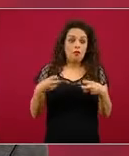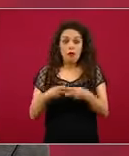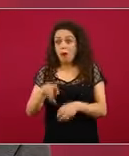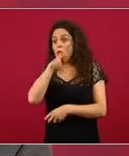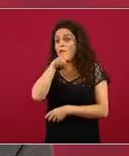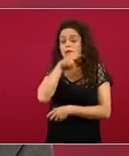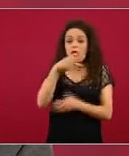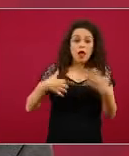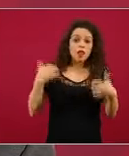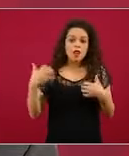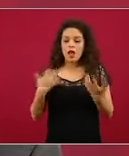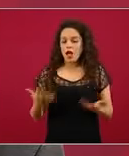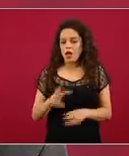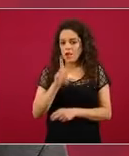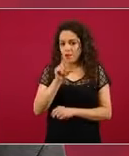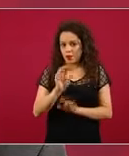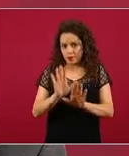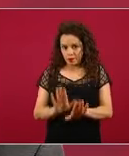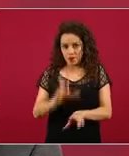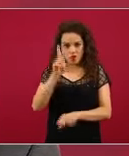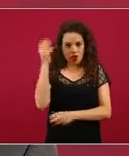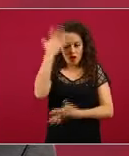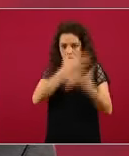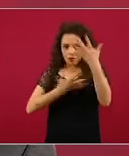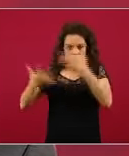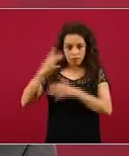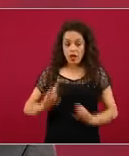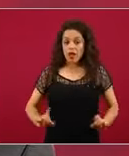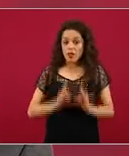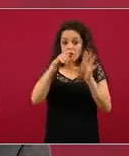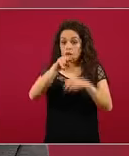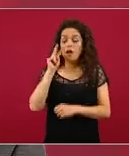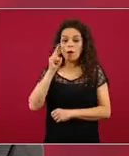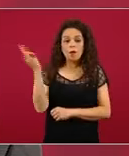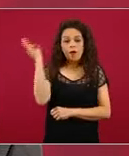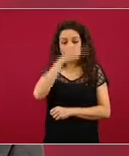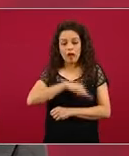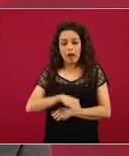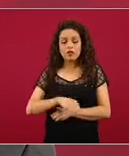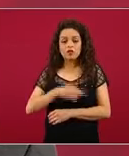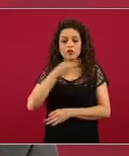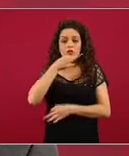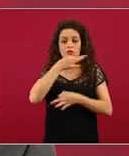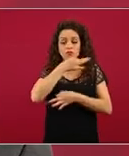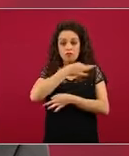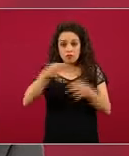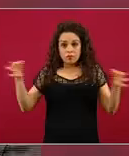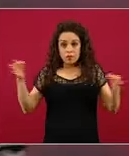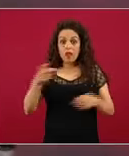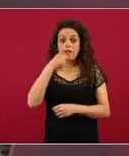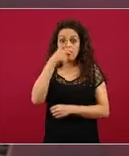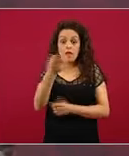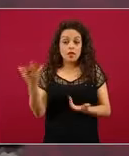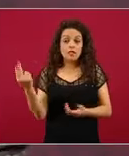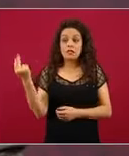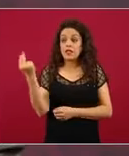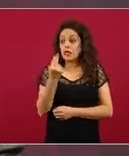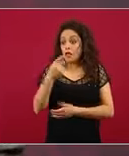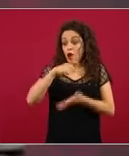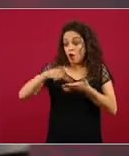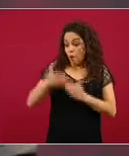no se dejen confundir si aparecieran noticias falsas de que va a haber escasez de alimentos o de cualquier